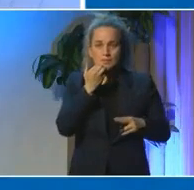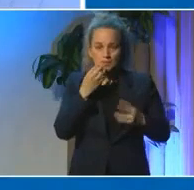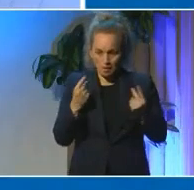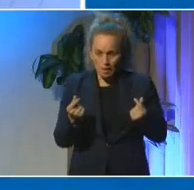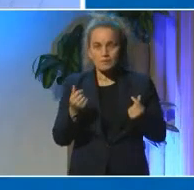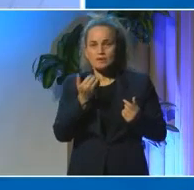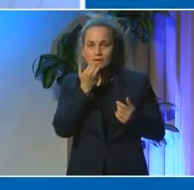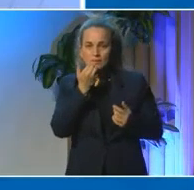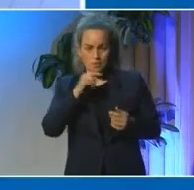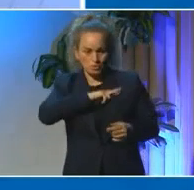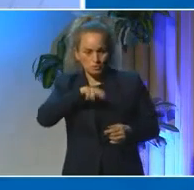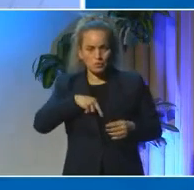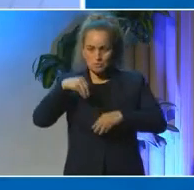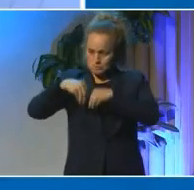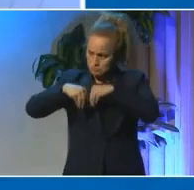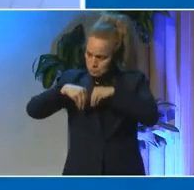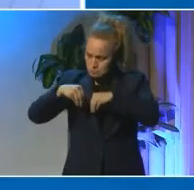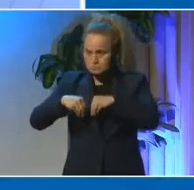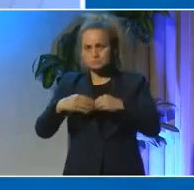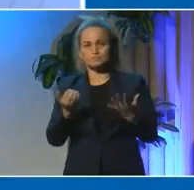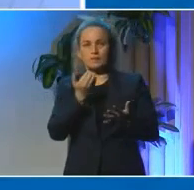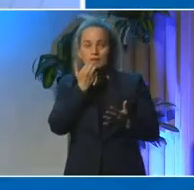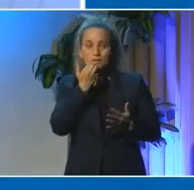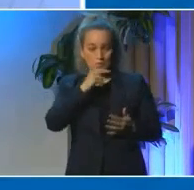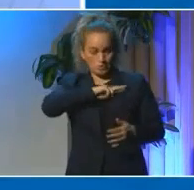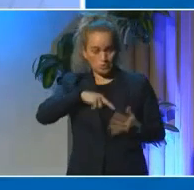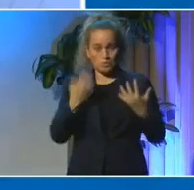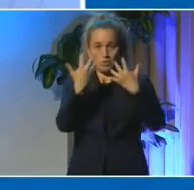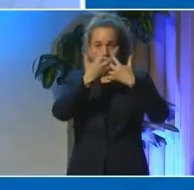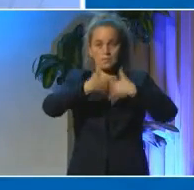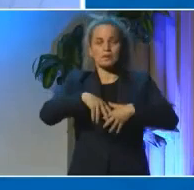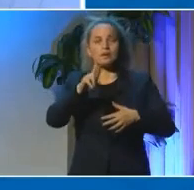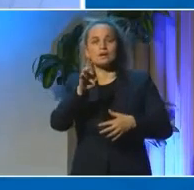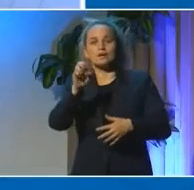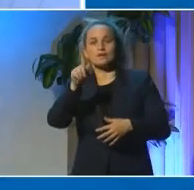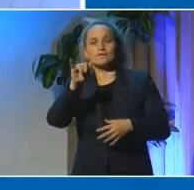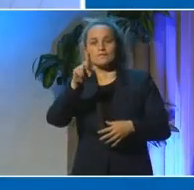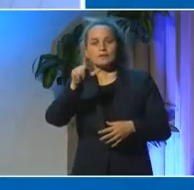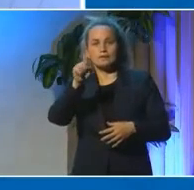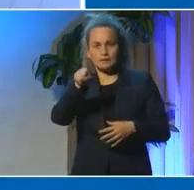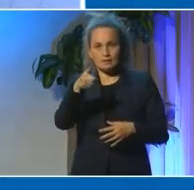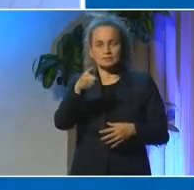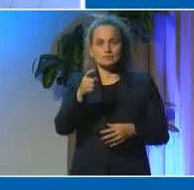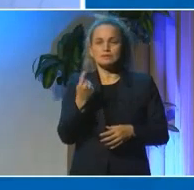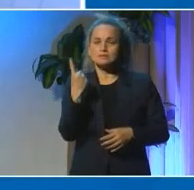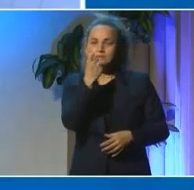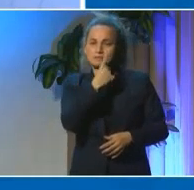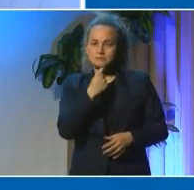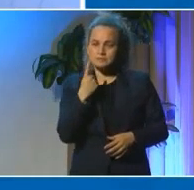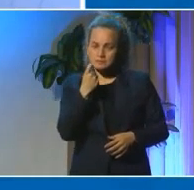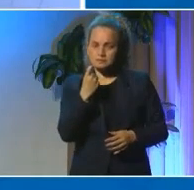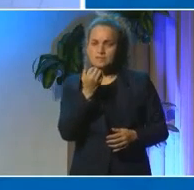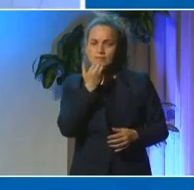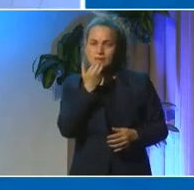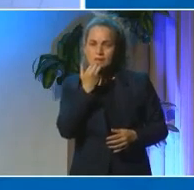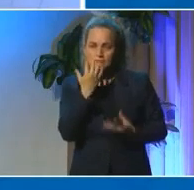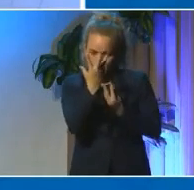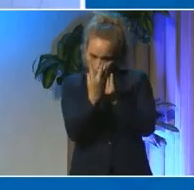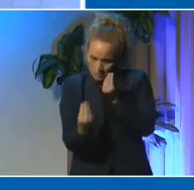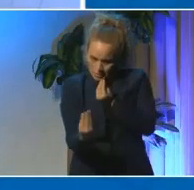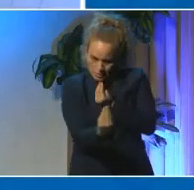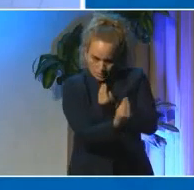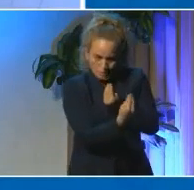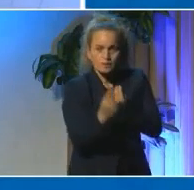disruptivas como que ya en este momento nosotros tenemos refil de perfumes que si uno analiza la categoría de